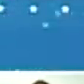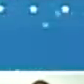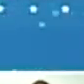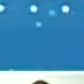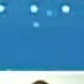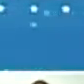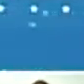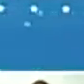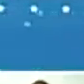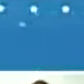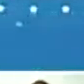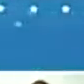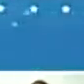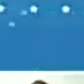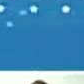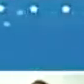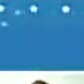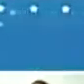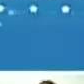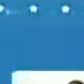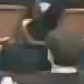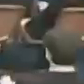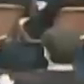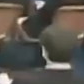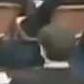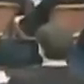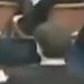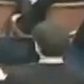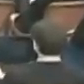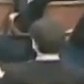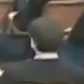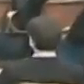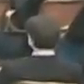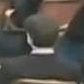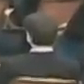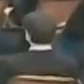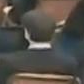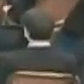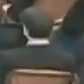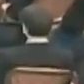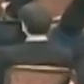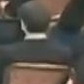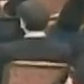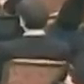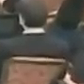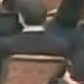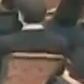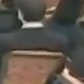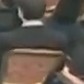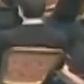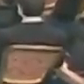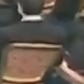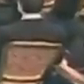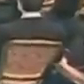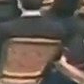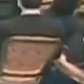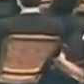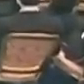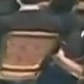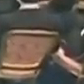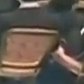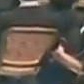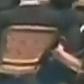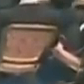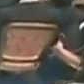muchas gracias pues hasta la próxima de esta manera culmina la conferencia de prensa internacional del presidente de la república